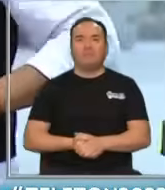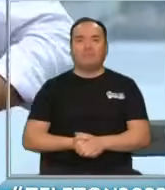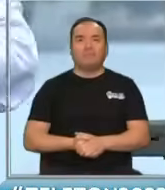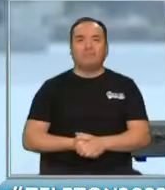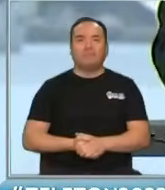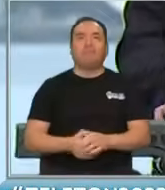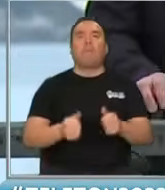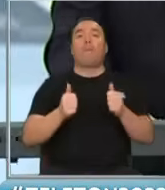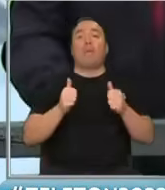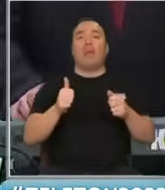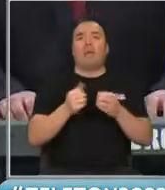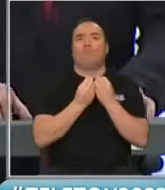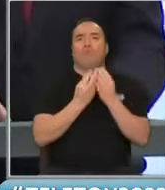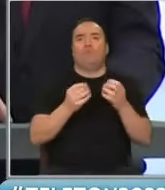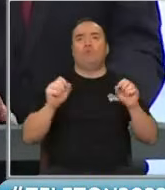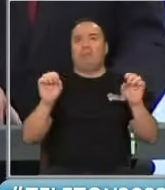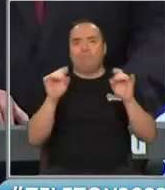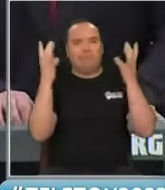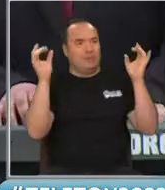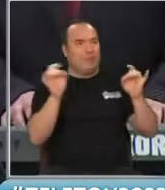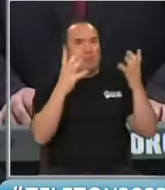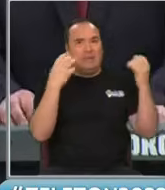Bien. Bueno, tenemos muchas sorpresas aquí.